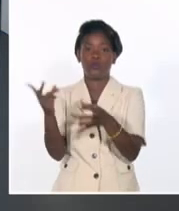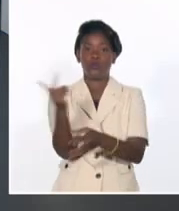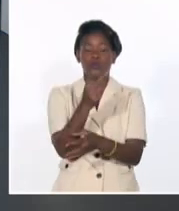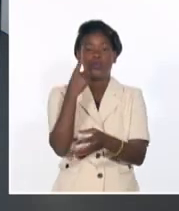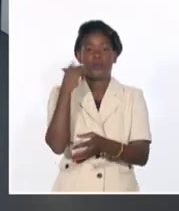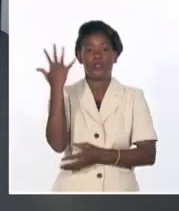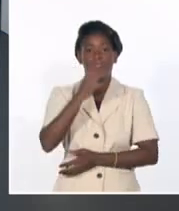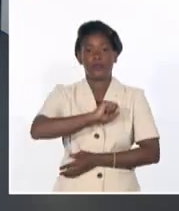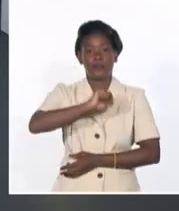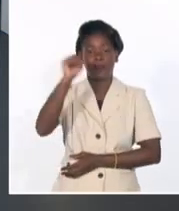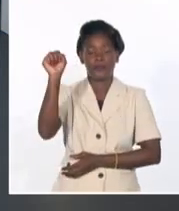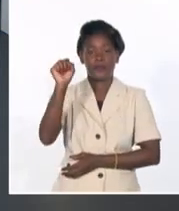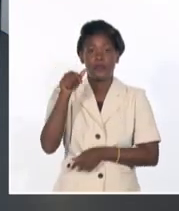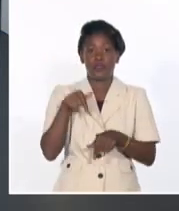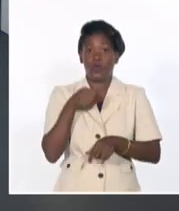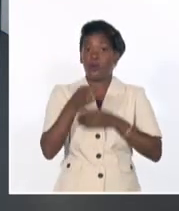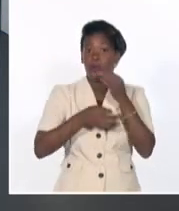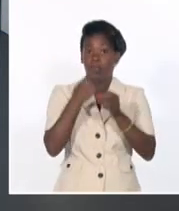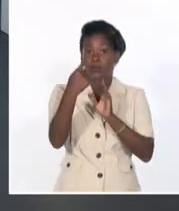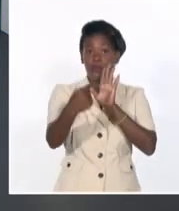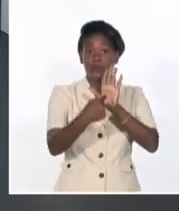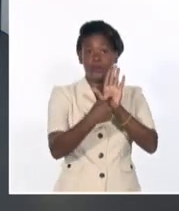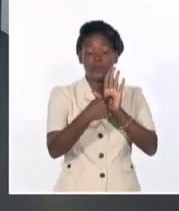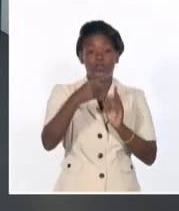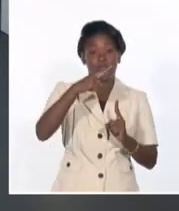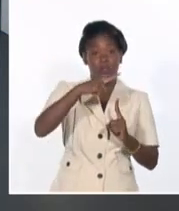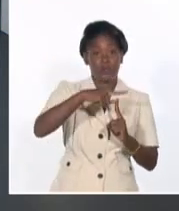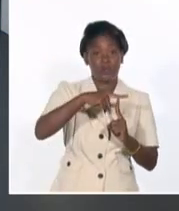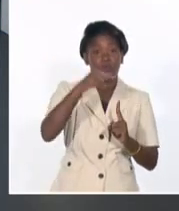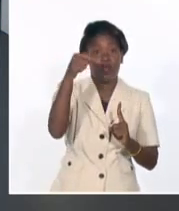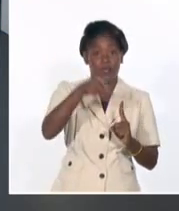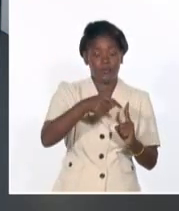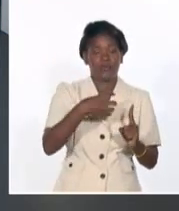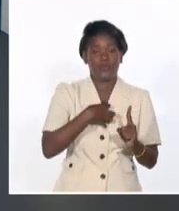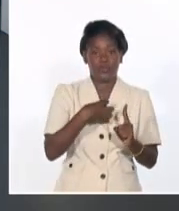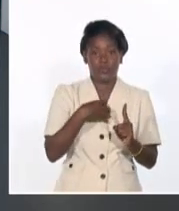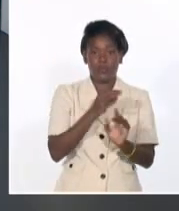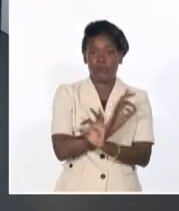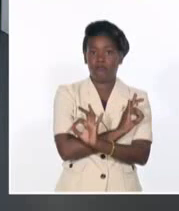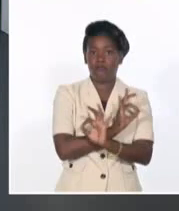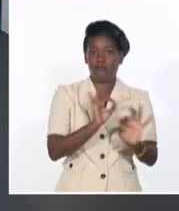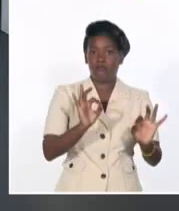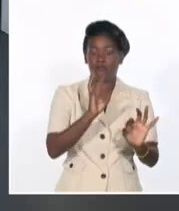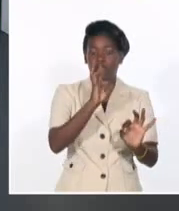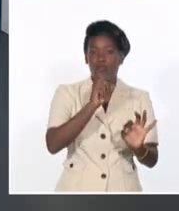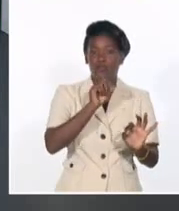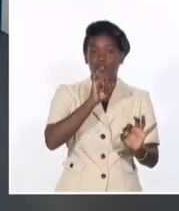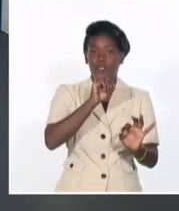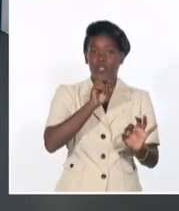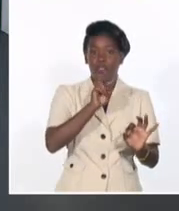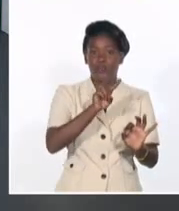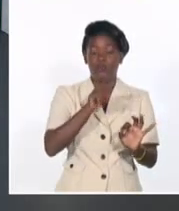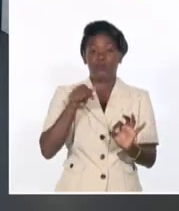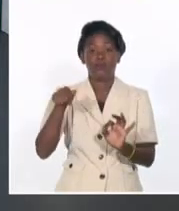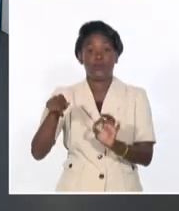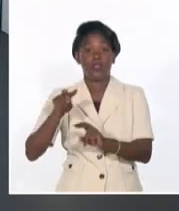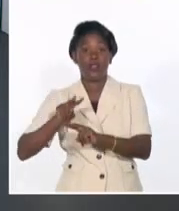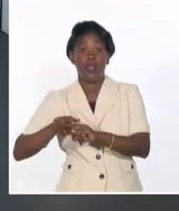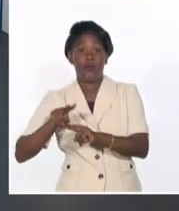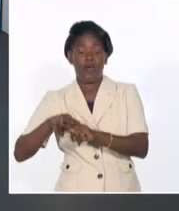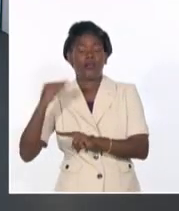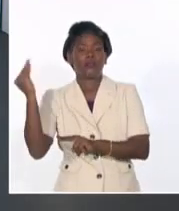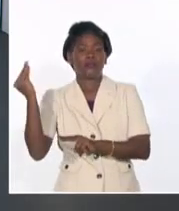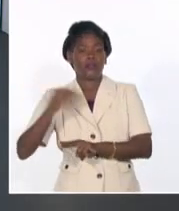el caso de Las Tunas tiene esa campaña excelente, la número 62. Industriales es un equipo que sabe jugar